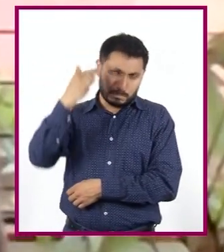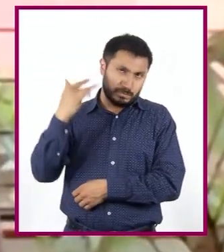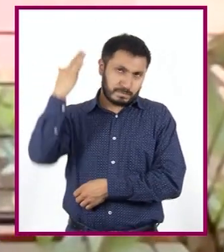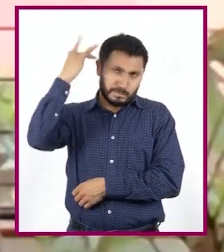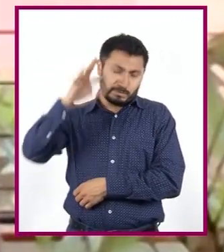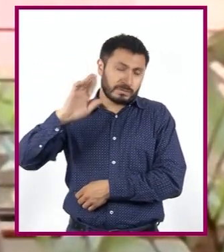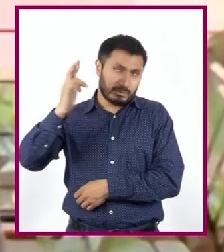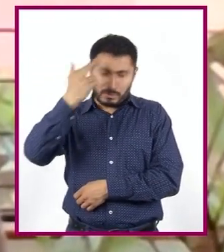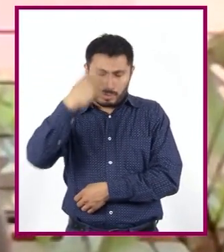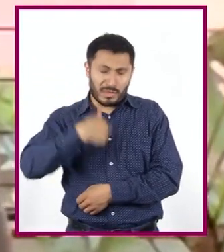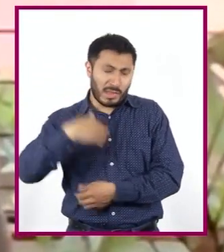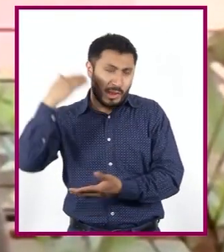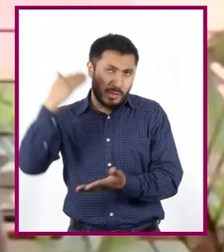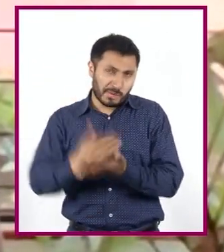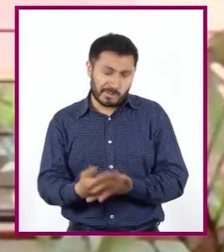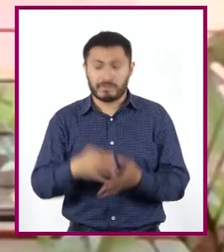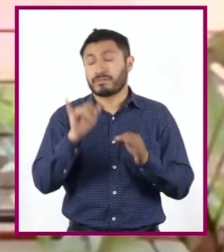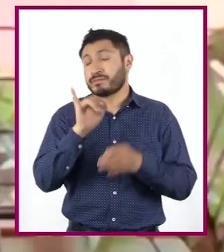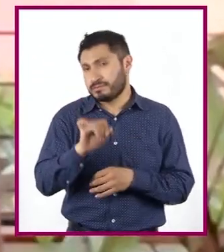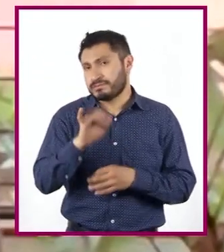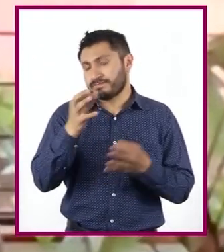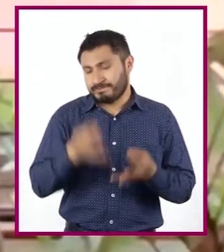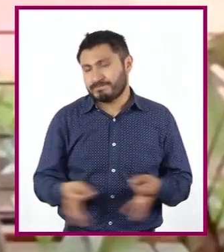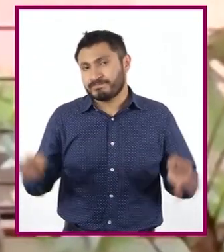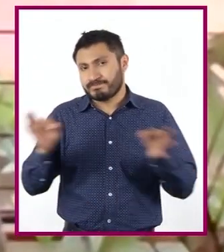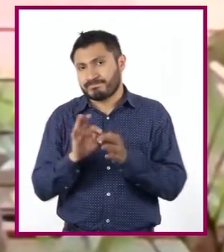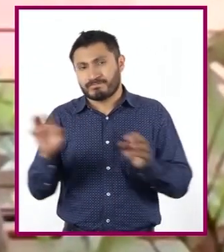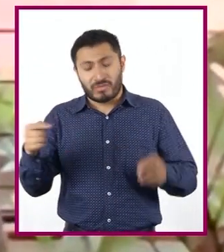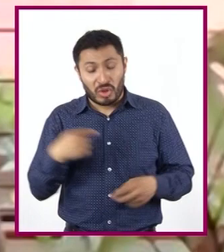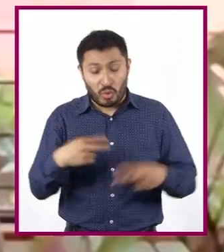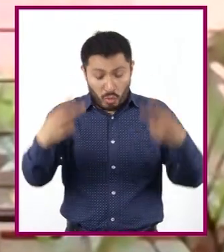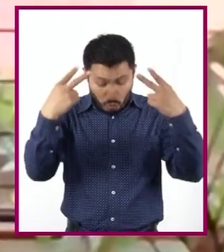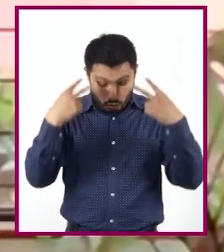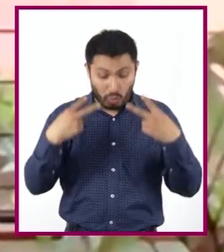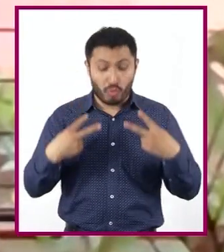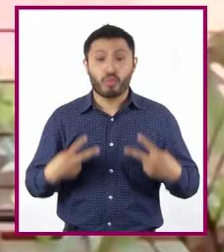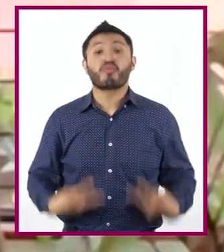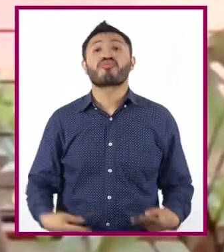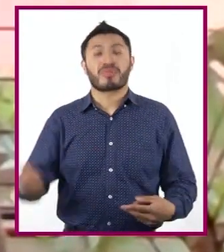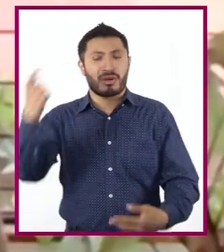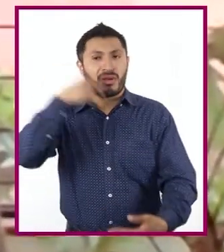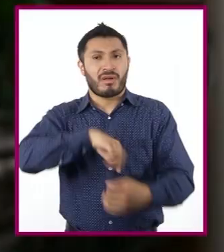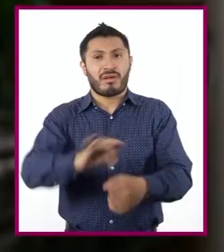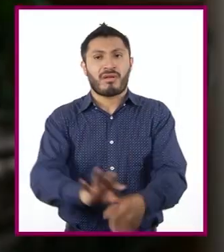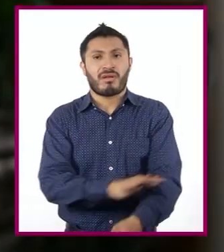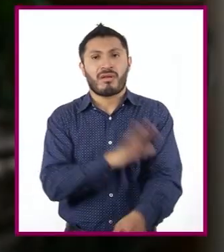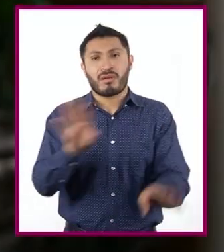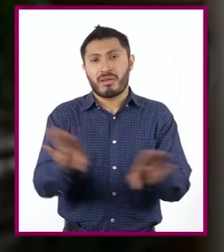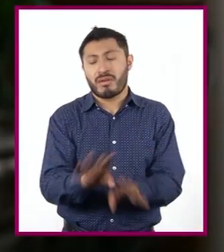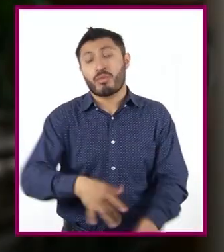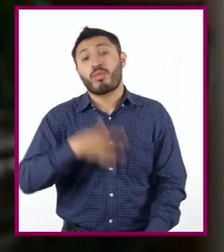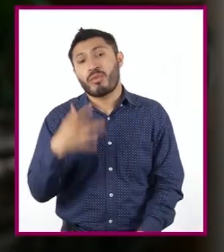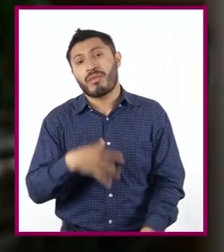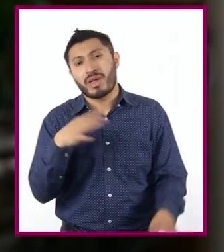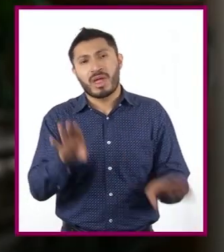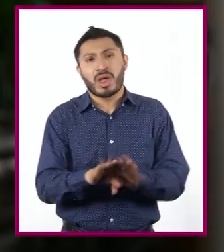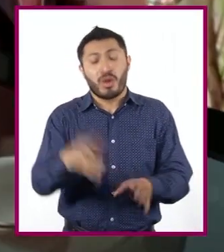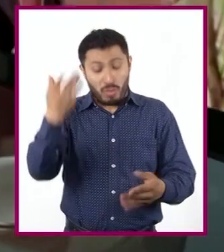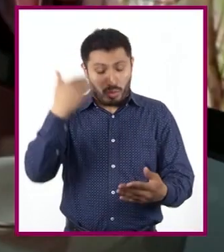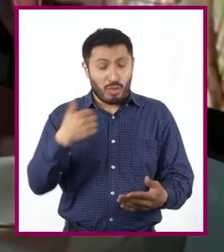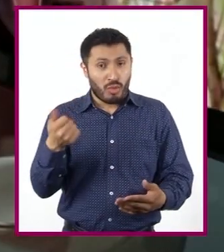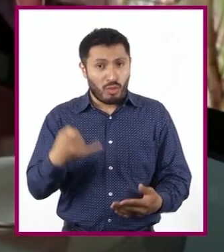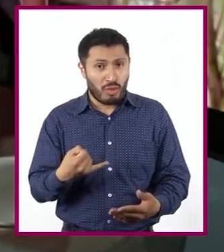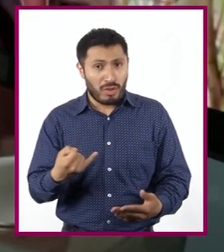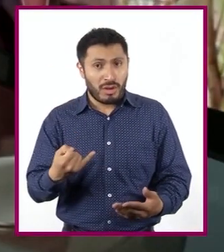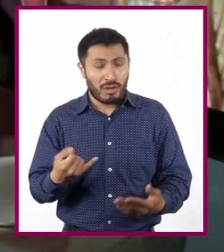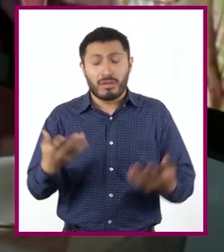llaman el nivel de extrañamiento. Sí, que es algo un poco raro el modo en que me lo cuentas, pero justo por ese modo raro en que me